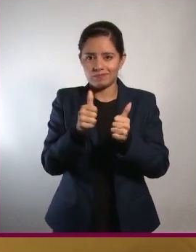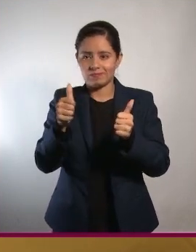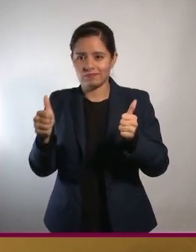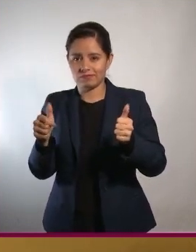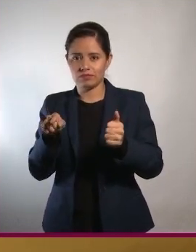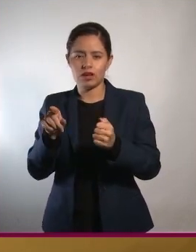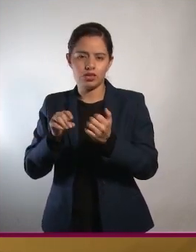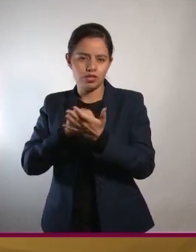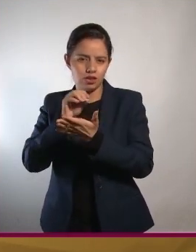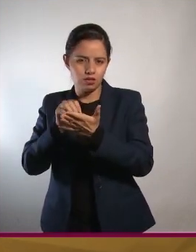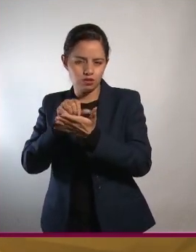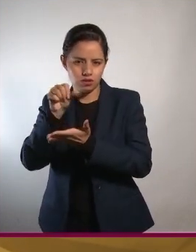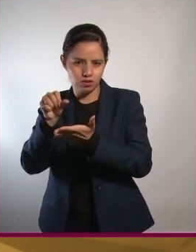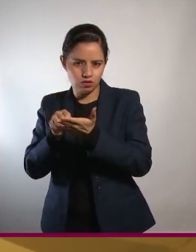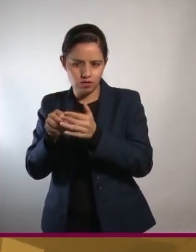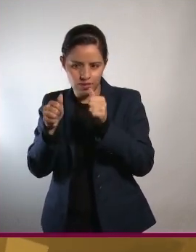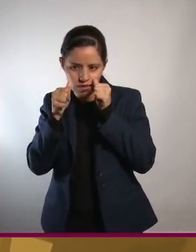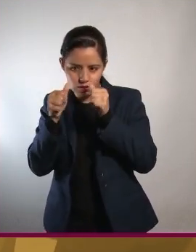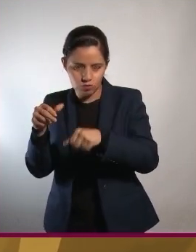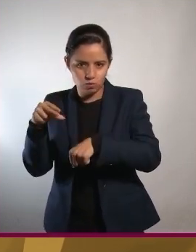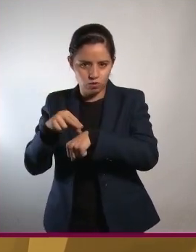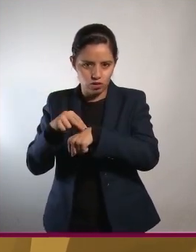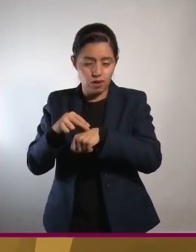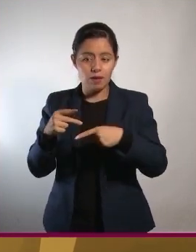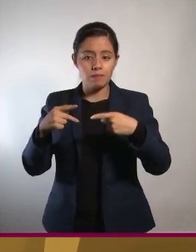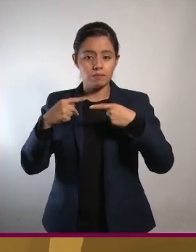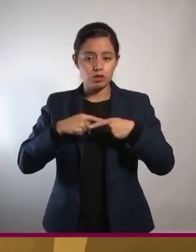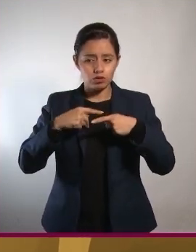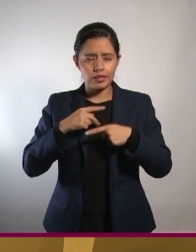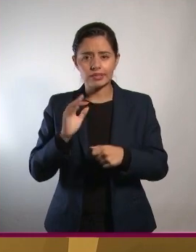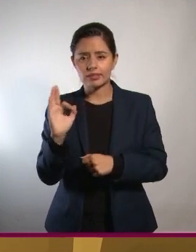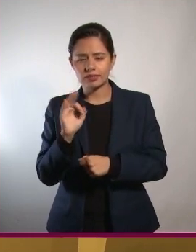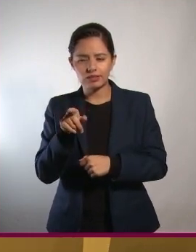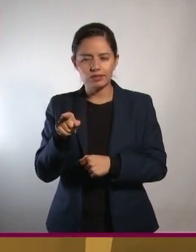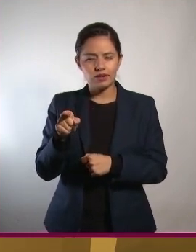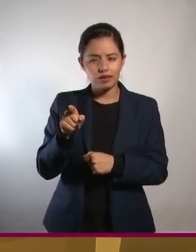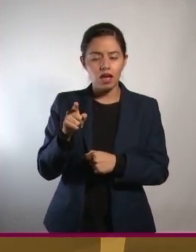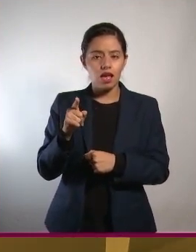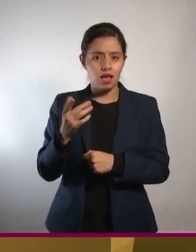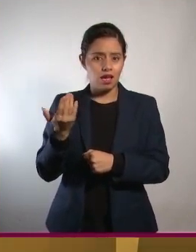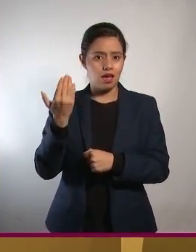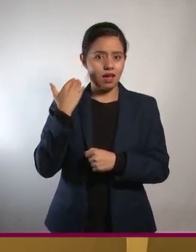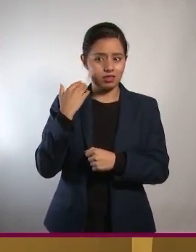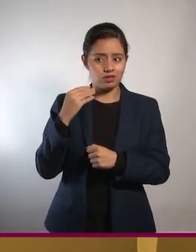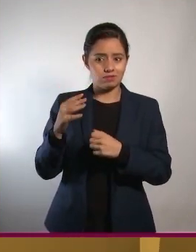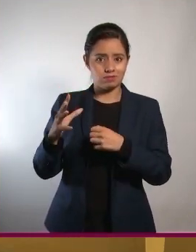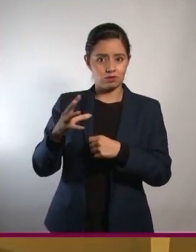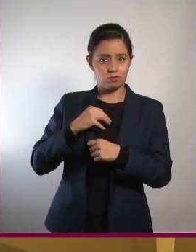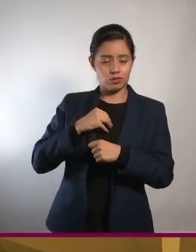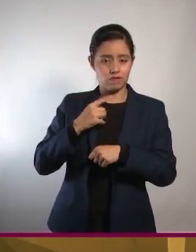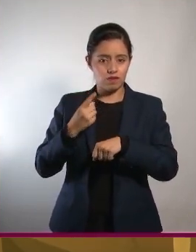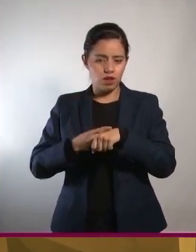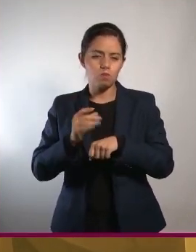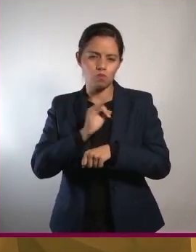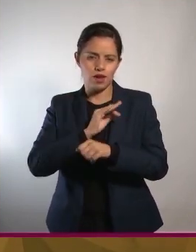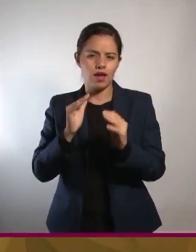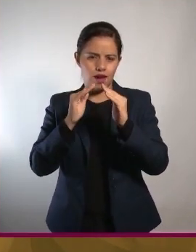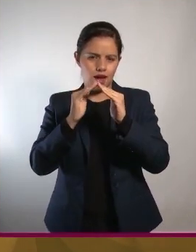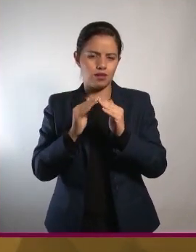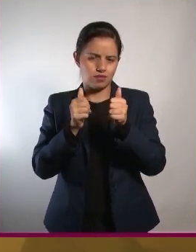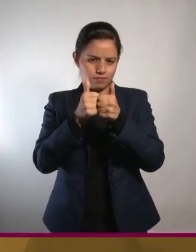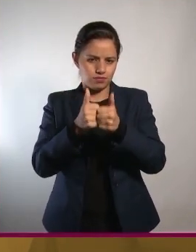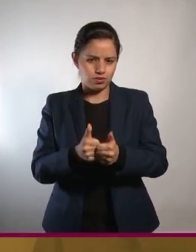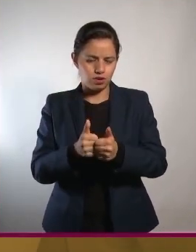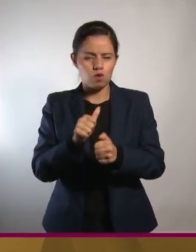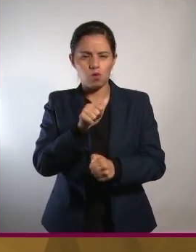sea posible. Las personas sospechosas de estar expuestas al virus pueden someterse a cuarentena en casa. Otros que experimentan